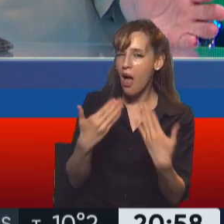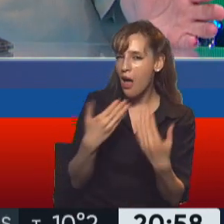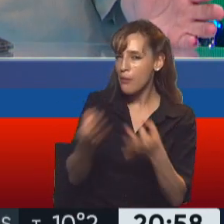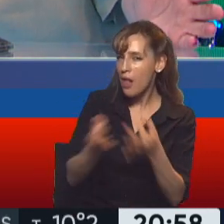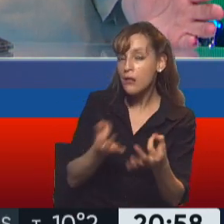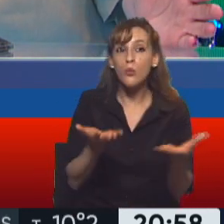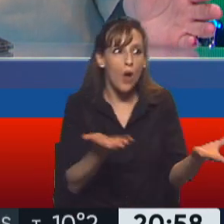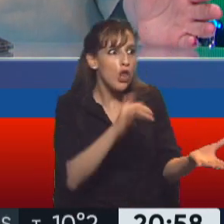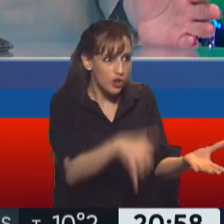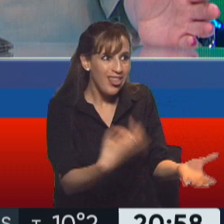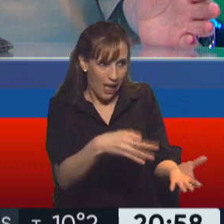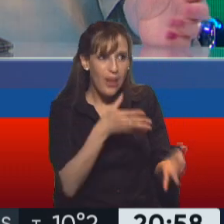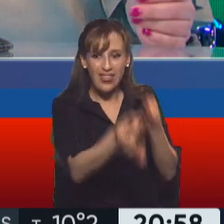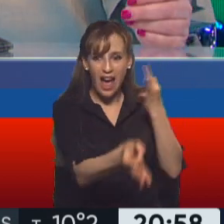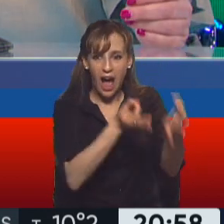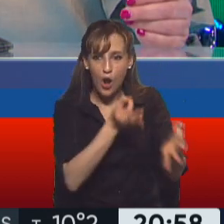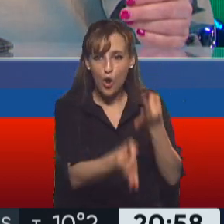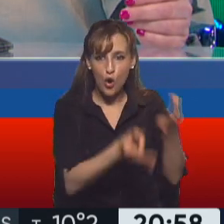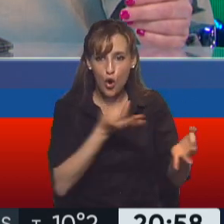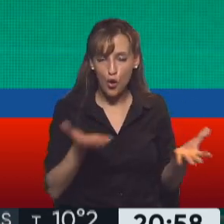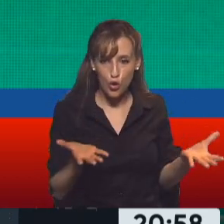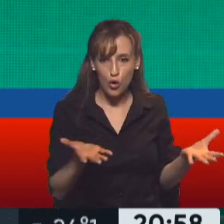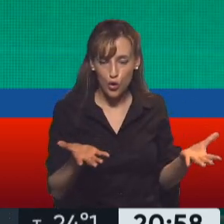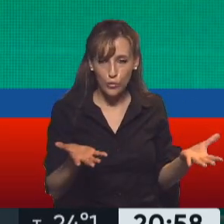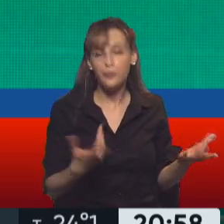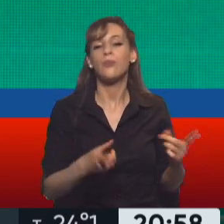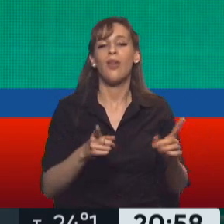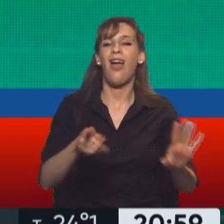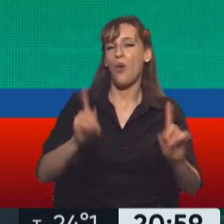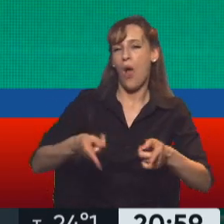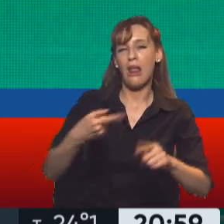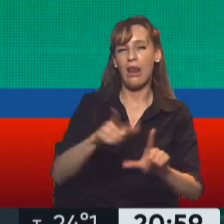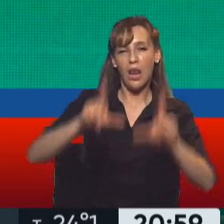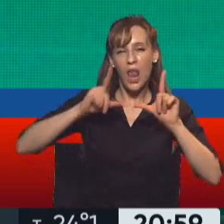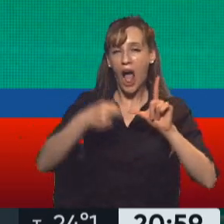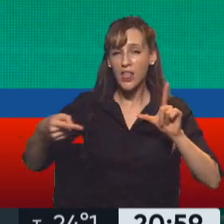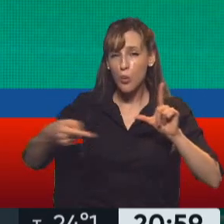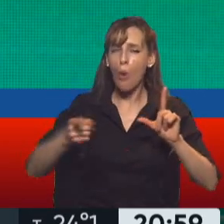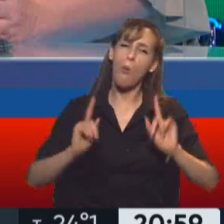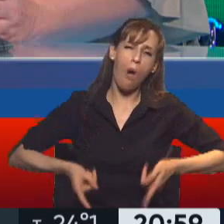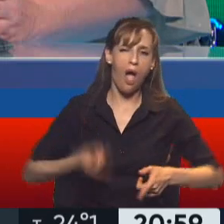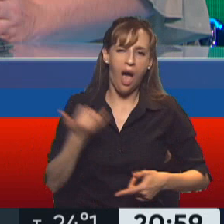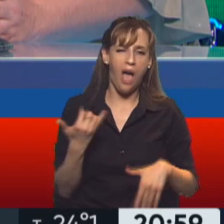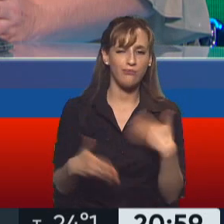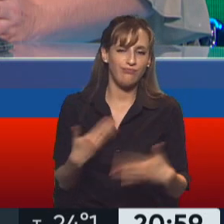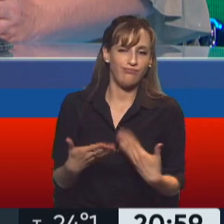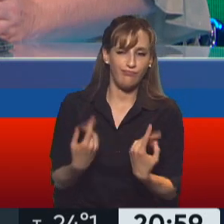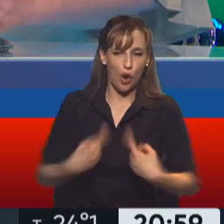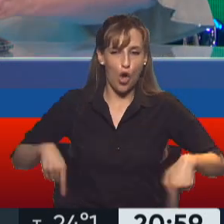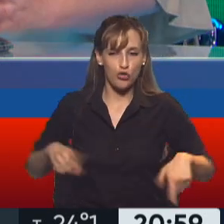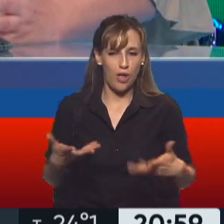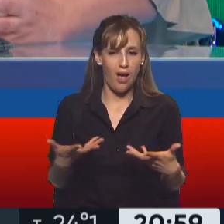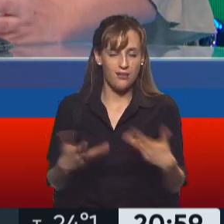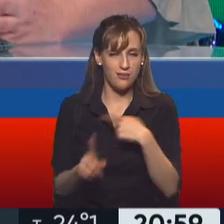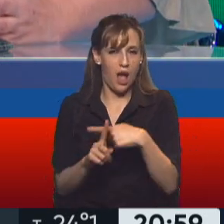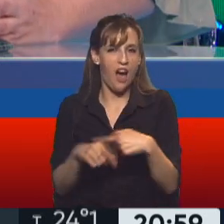hay no. que empezar por el diálogo. No impide los privilegios el desprestigio. No, para nada. No los impide. Pero fíjate lo que les pasó la última vez. Digo,